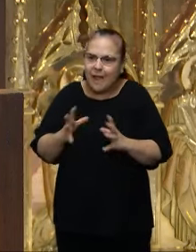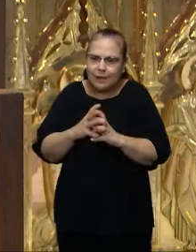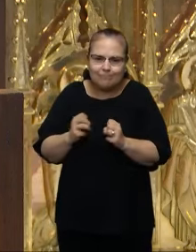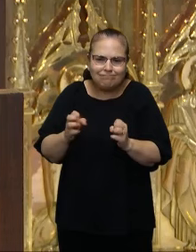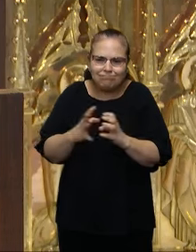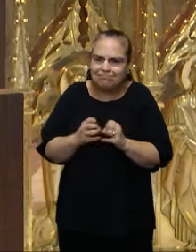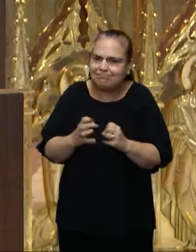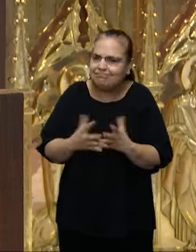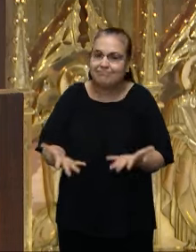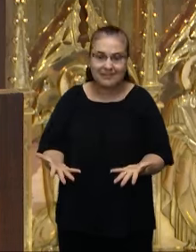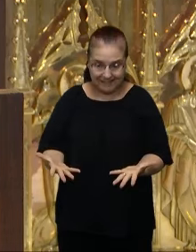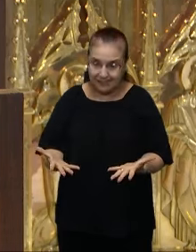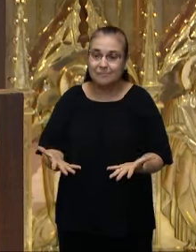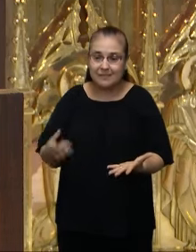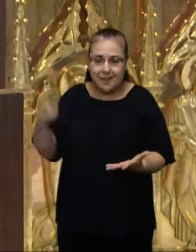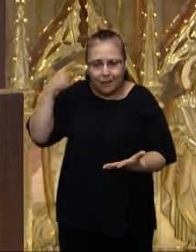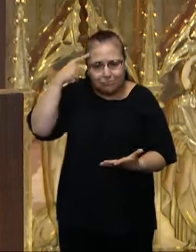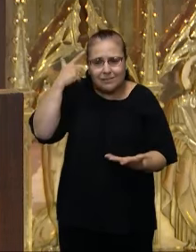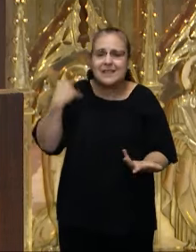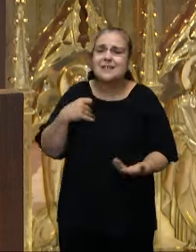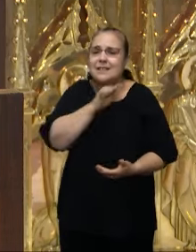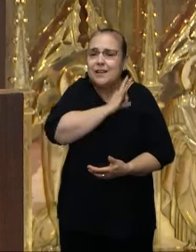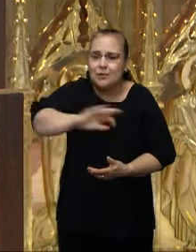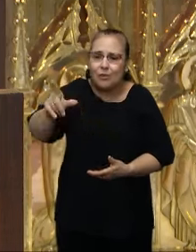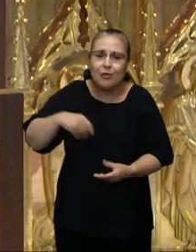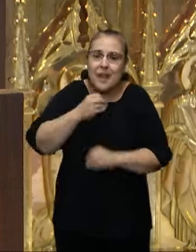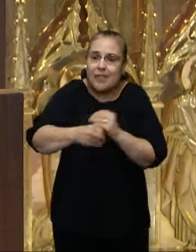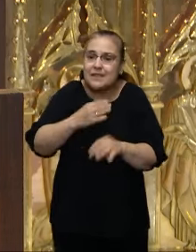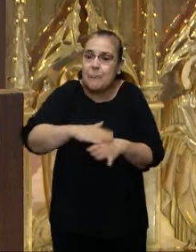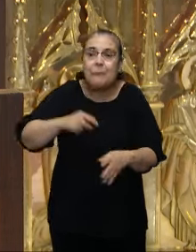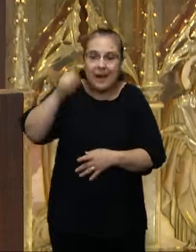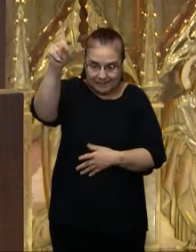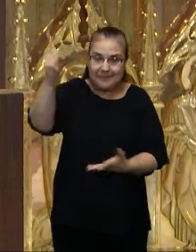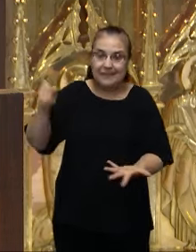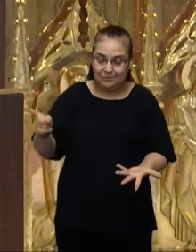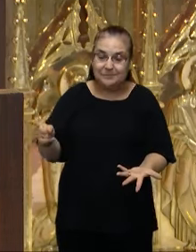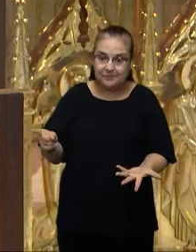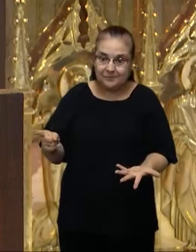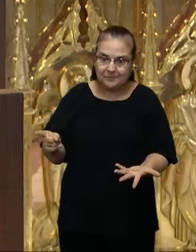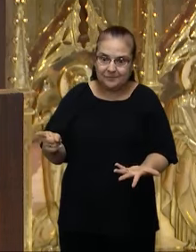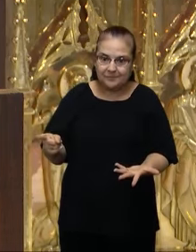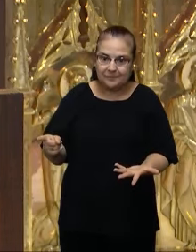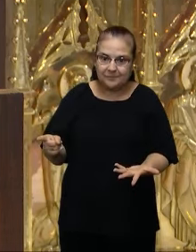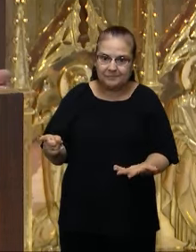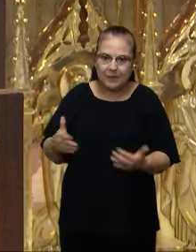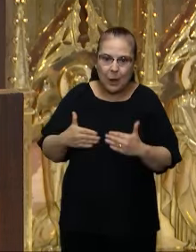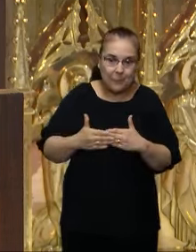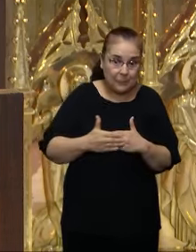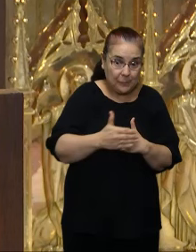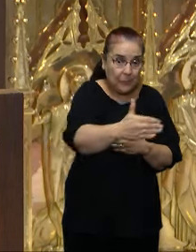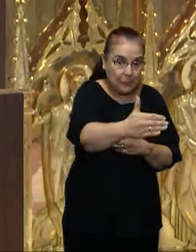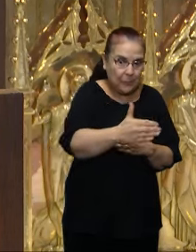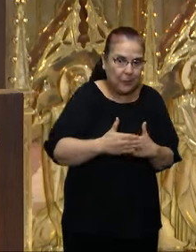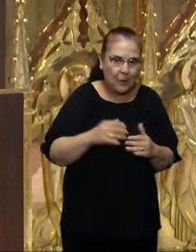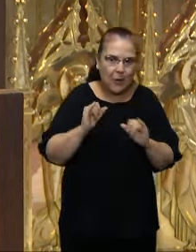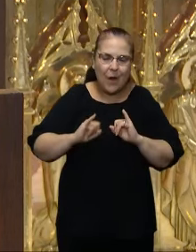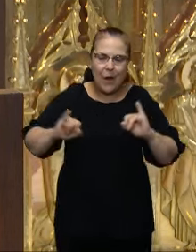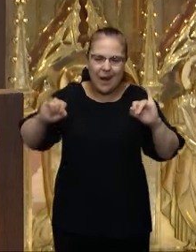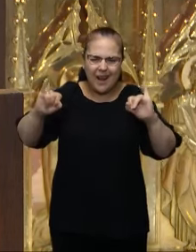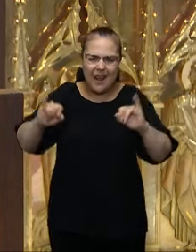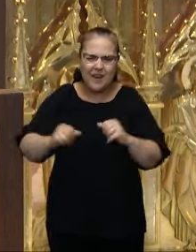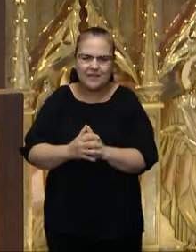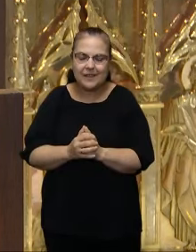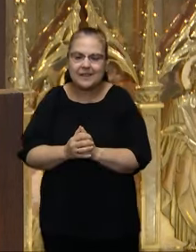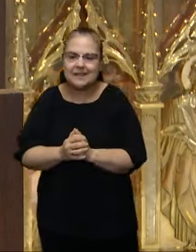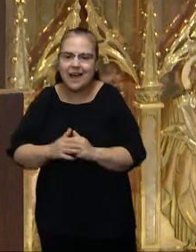ansiar y añorar, Señor, nos hiciste para ti, porque dentro de poquitos días, dentro de un par de semanas, celebraremos la fiesta del